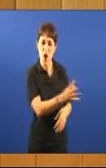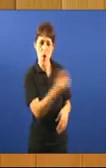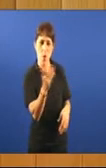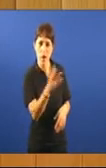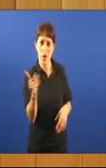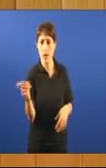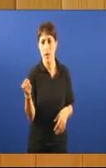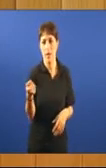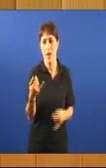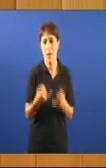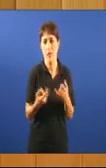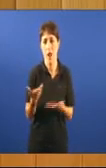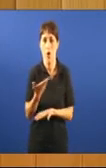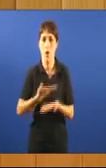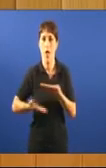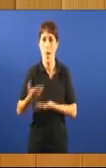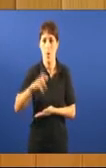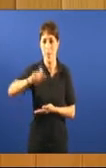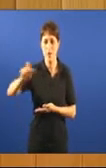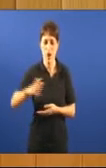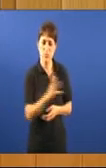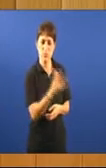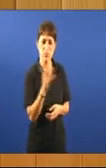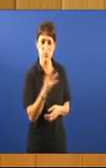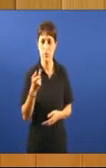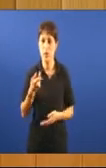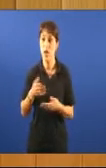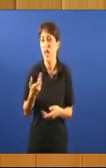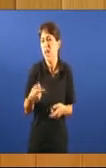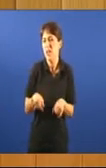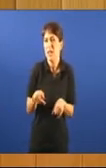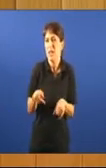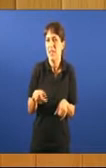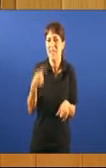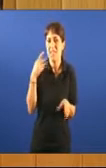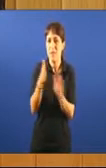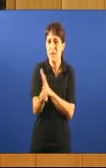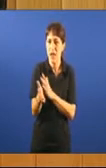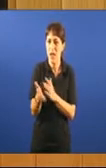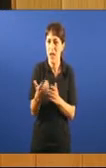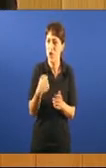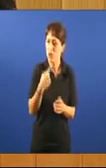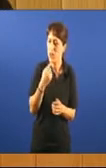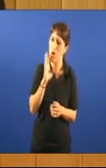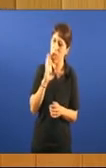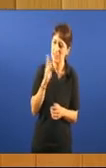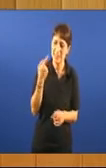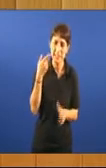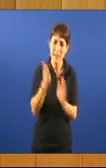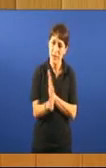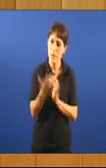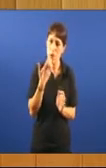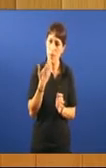trata de copiar, señor Feijóo, non se trata de copiar, trátase de ter un proxecto de país. O actual